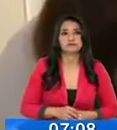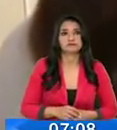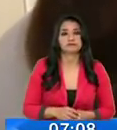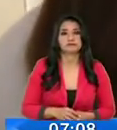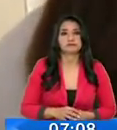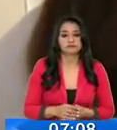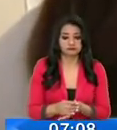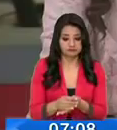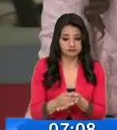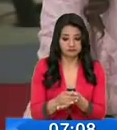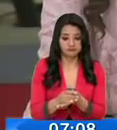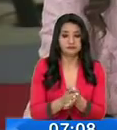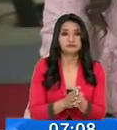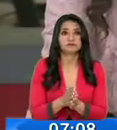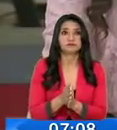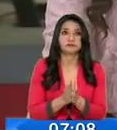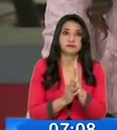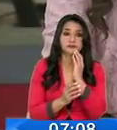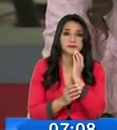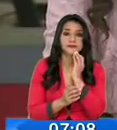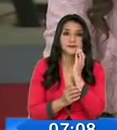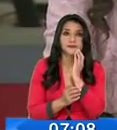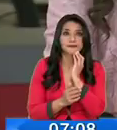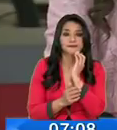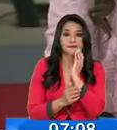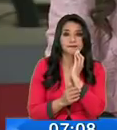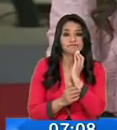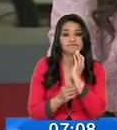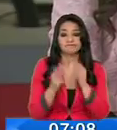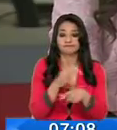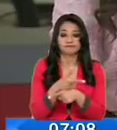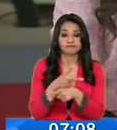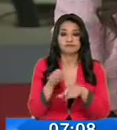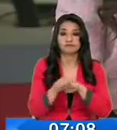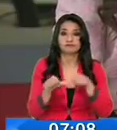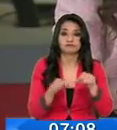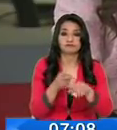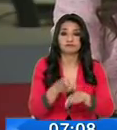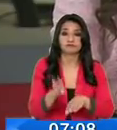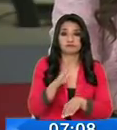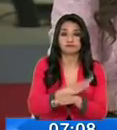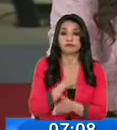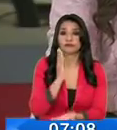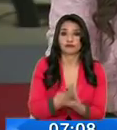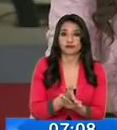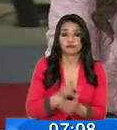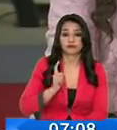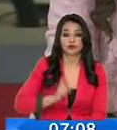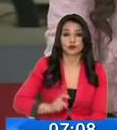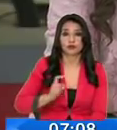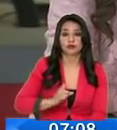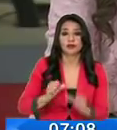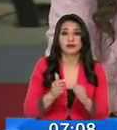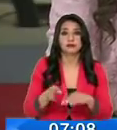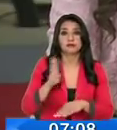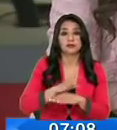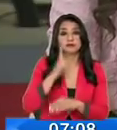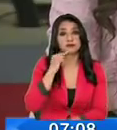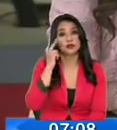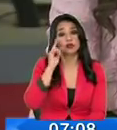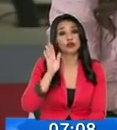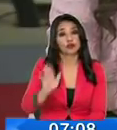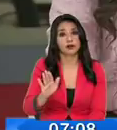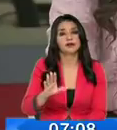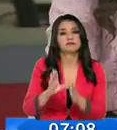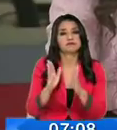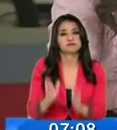Adriana Peralta. Y el Consejo de Administración de la Legislatura decidió suspender el salario de los asambleístas correístas asilados en la Embajada